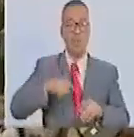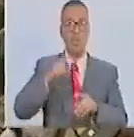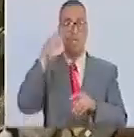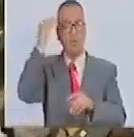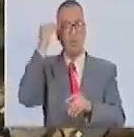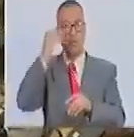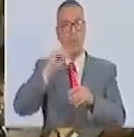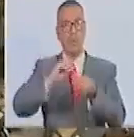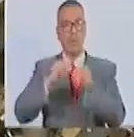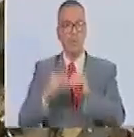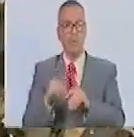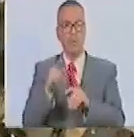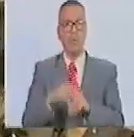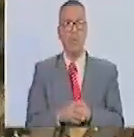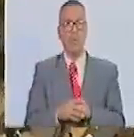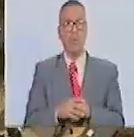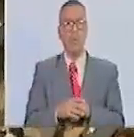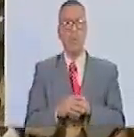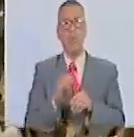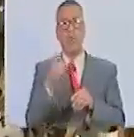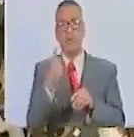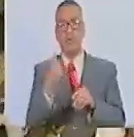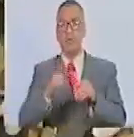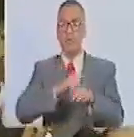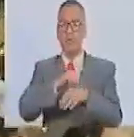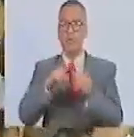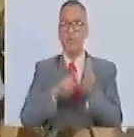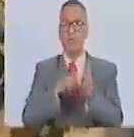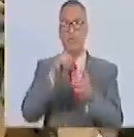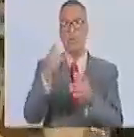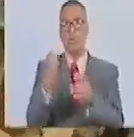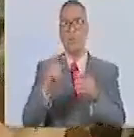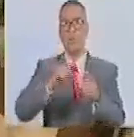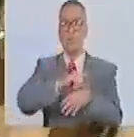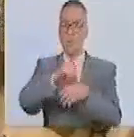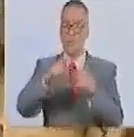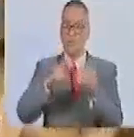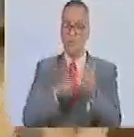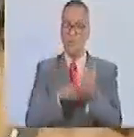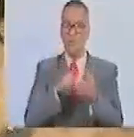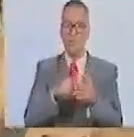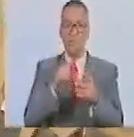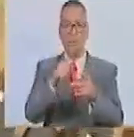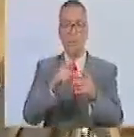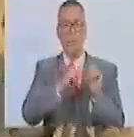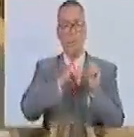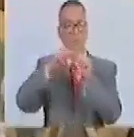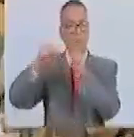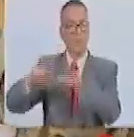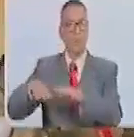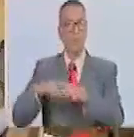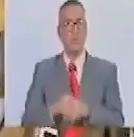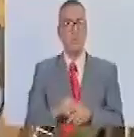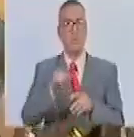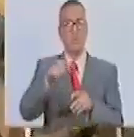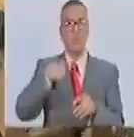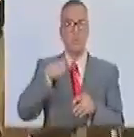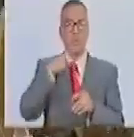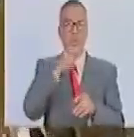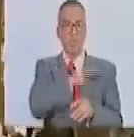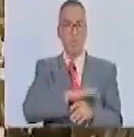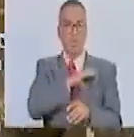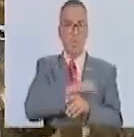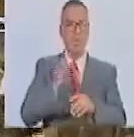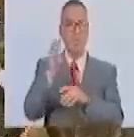previsto mecanismos para las faltas absolutas. Y la falta absoluta es una renuncia. Por eso esta comisión,